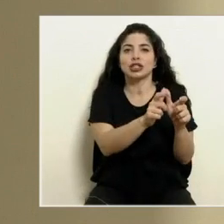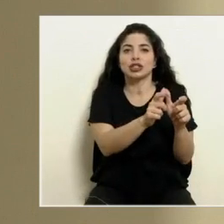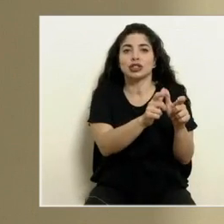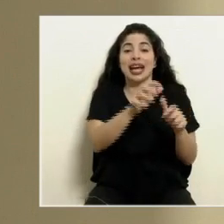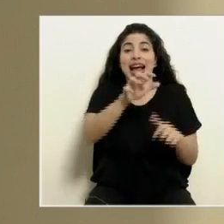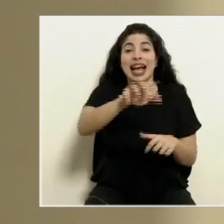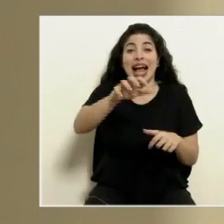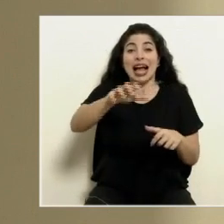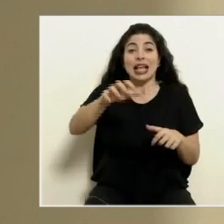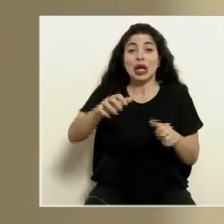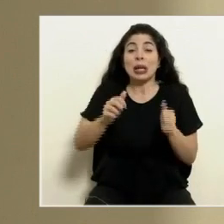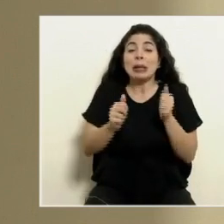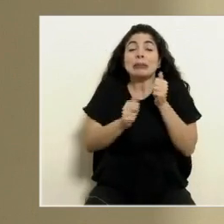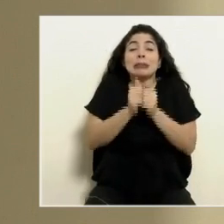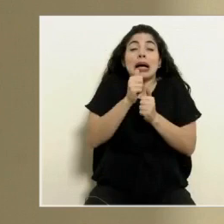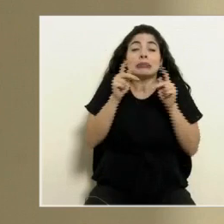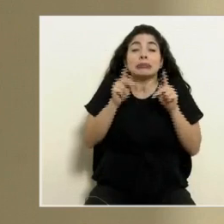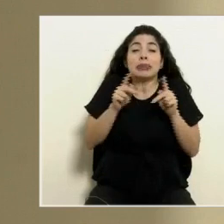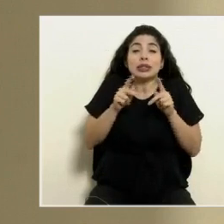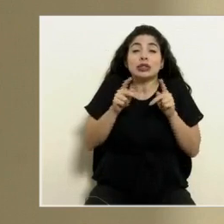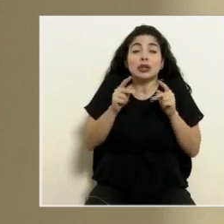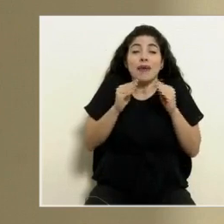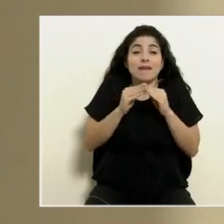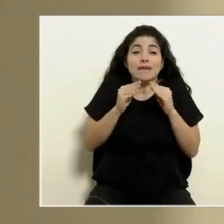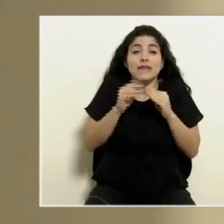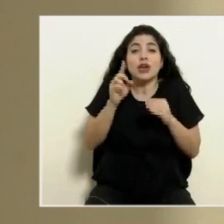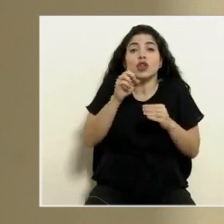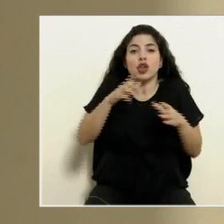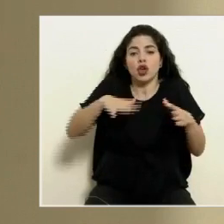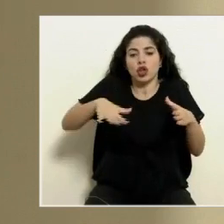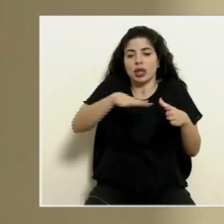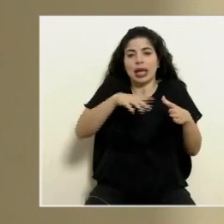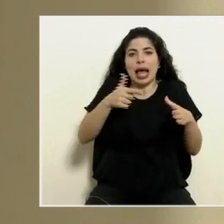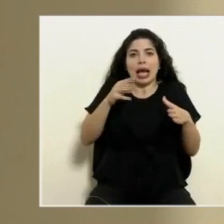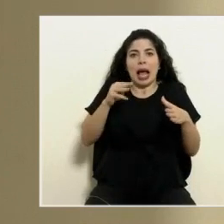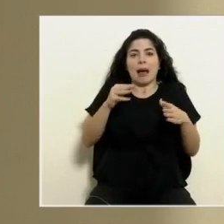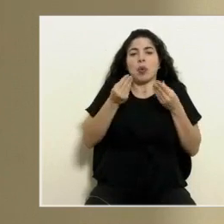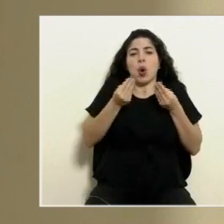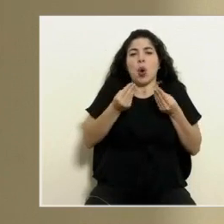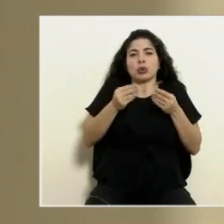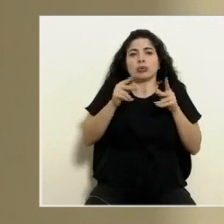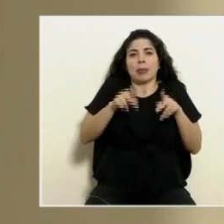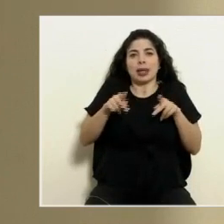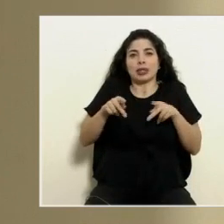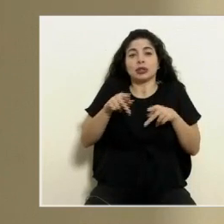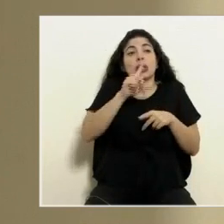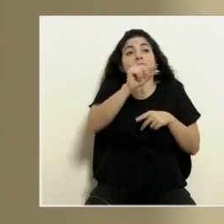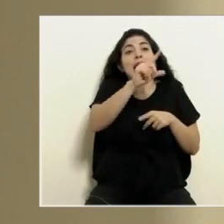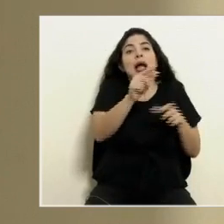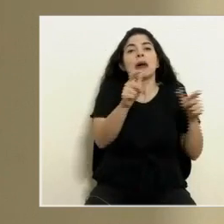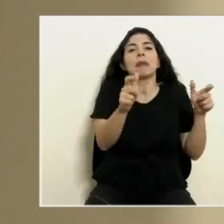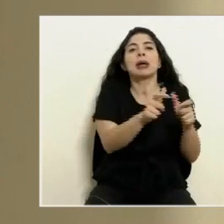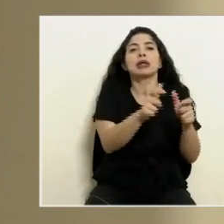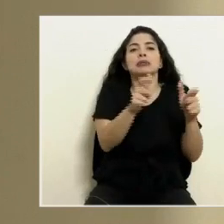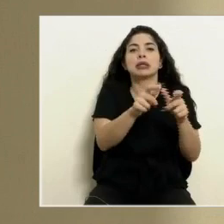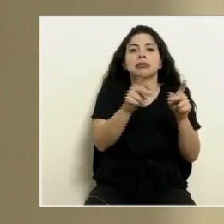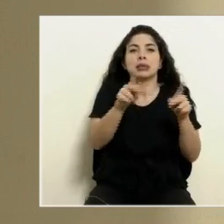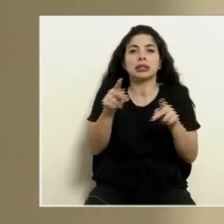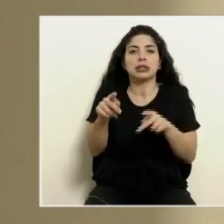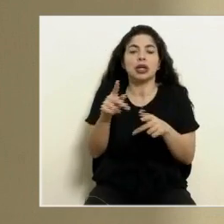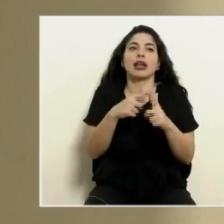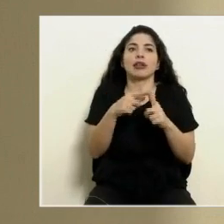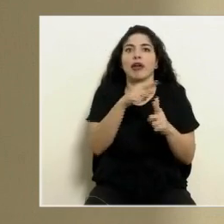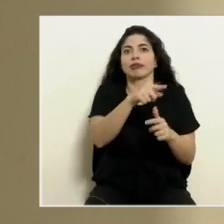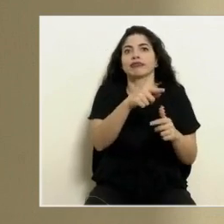más densidad poblacional están en la gran área metropolitana y ya se han estado haciendo diferentes estrategias, ¿verdad?